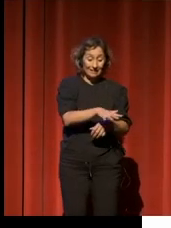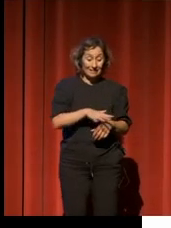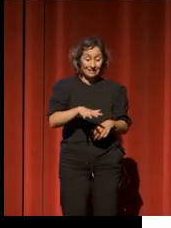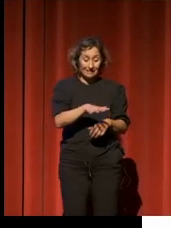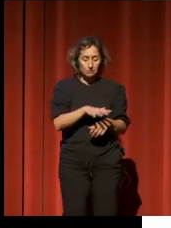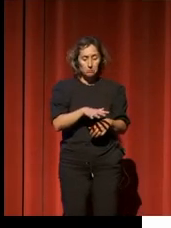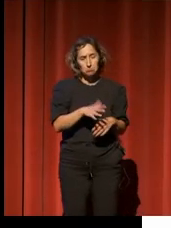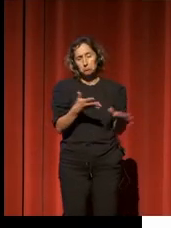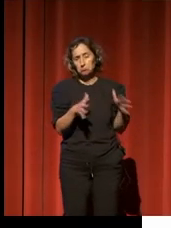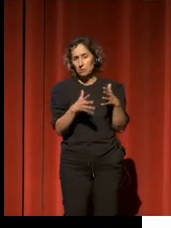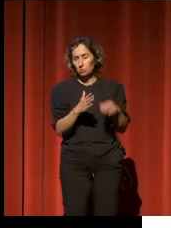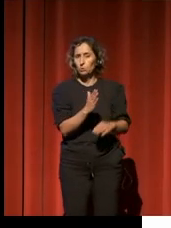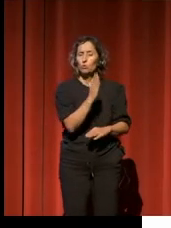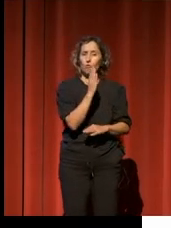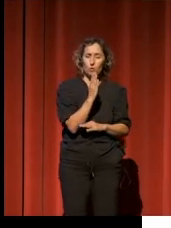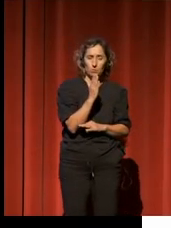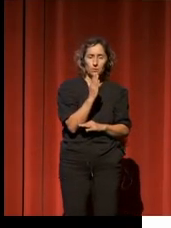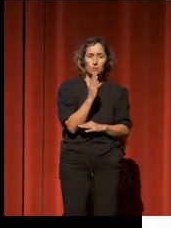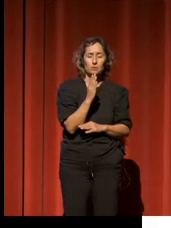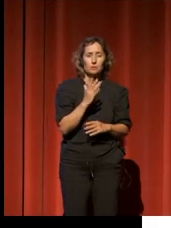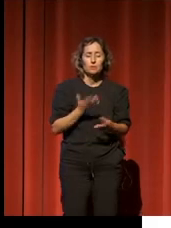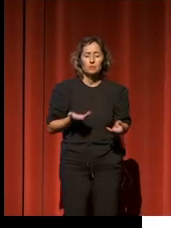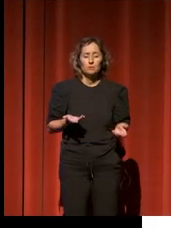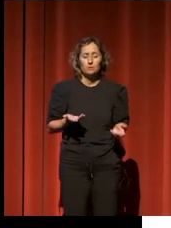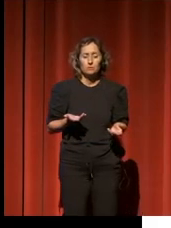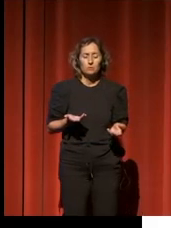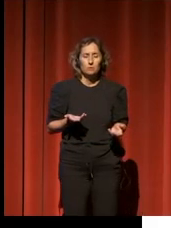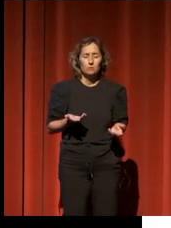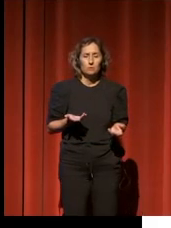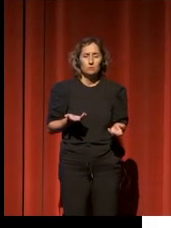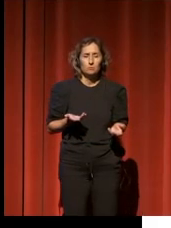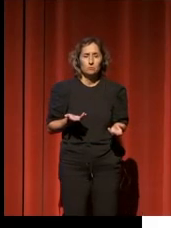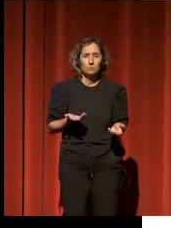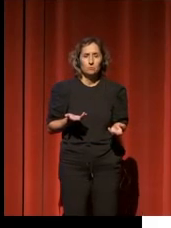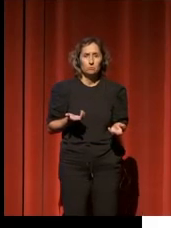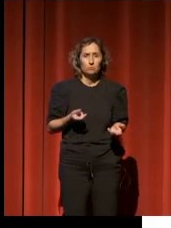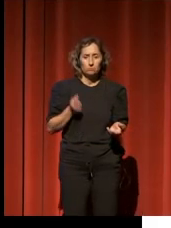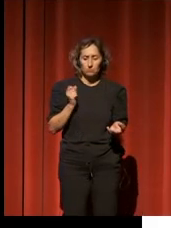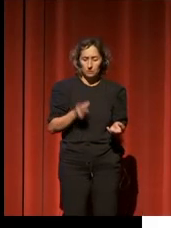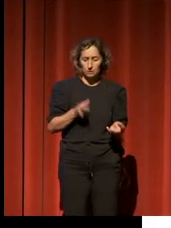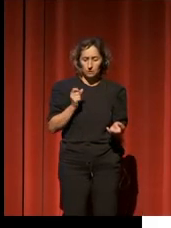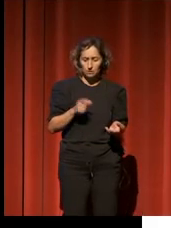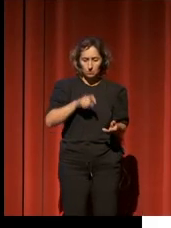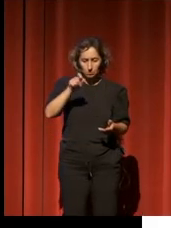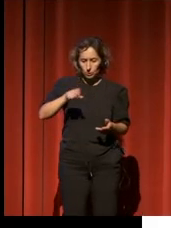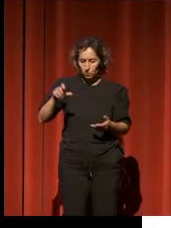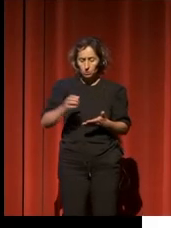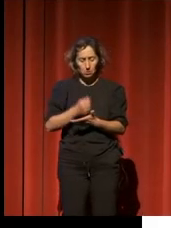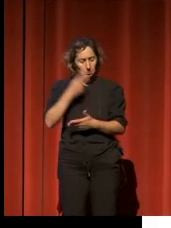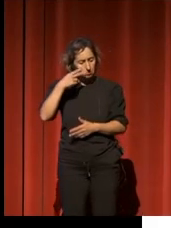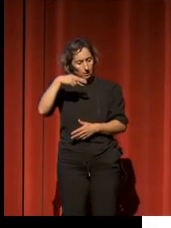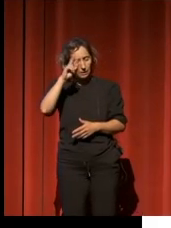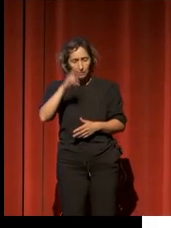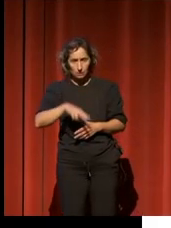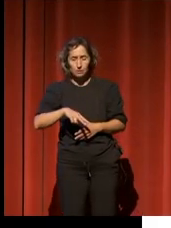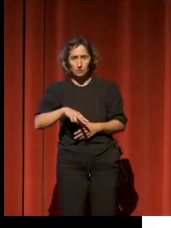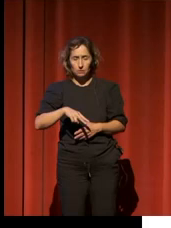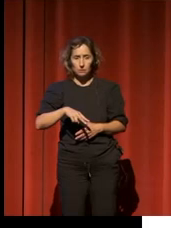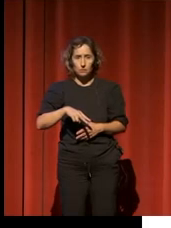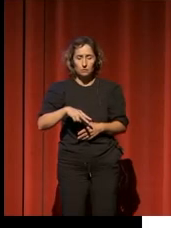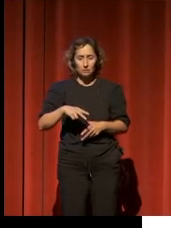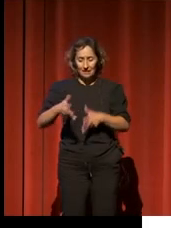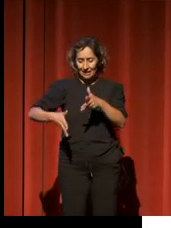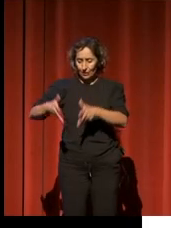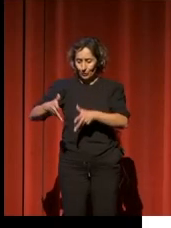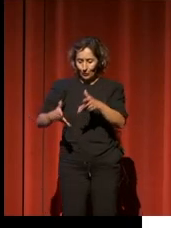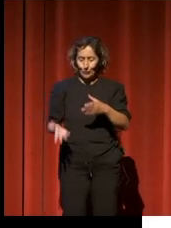más o menos formalizados que reúnen de manera regular y reconocida por todos los miembros y miembras a la ciudadanía